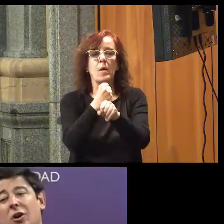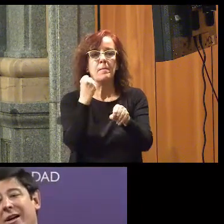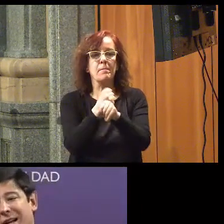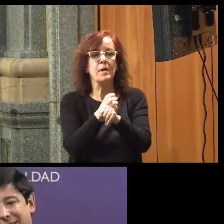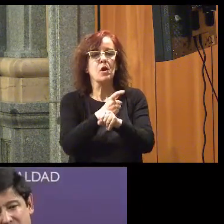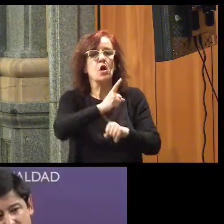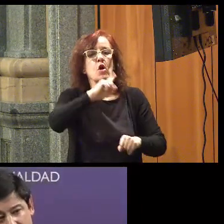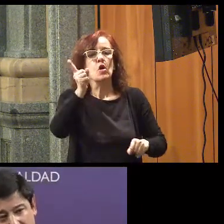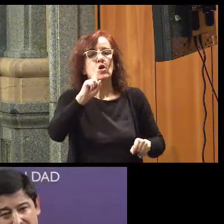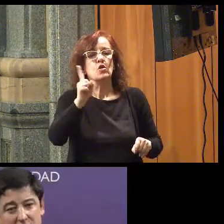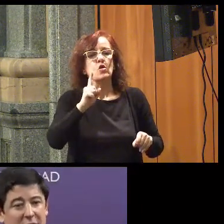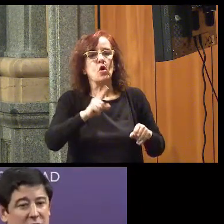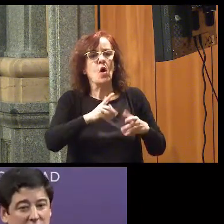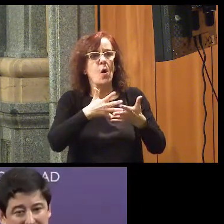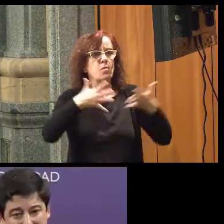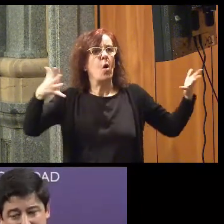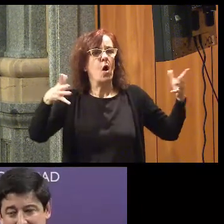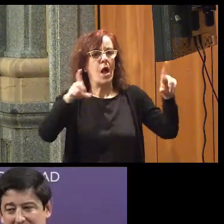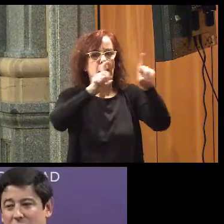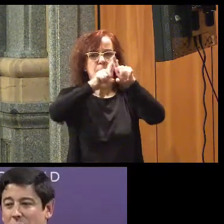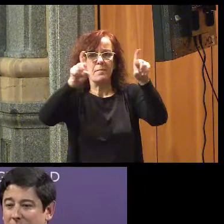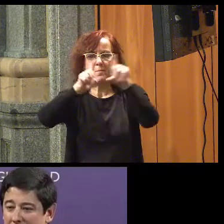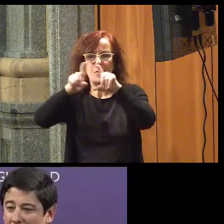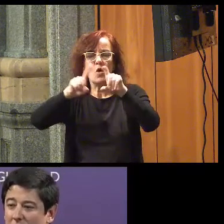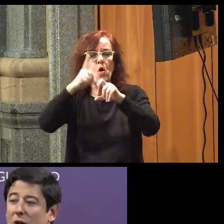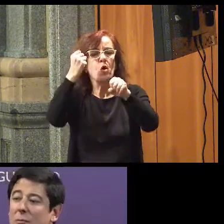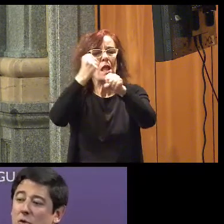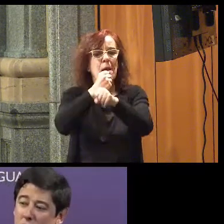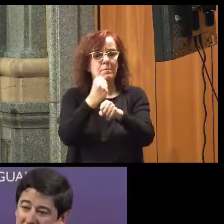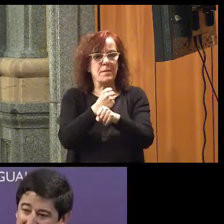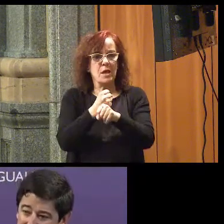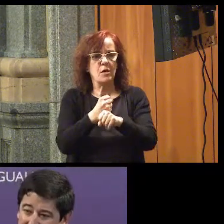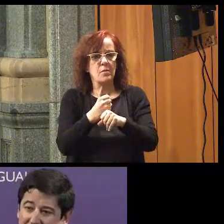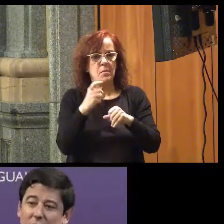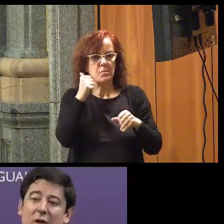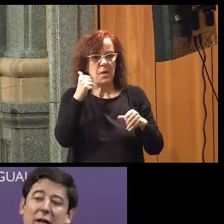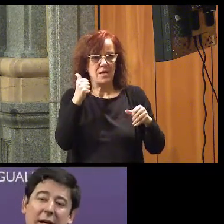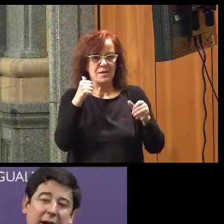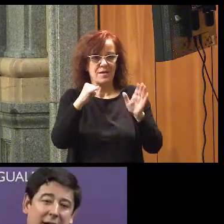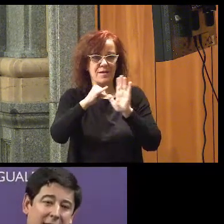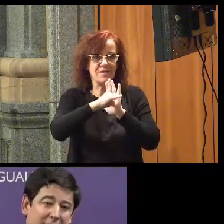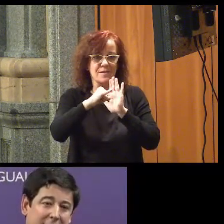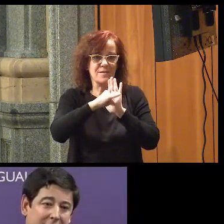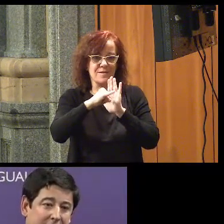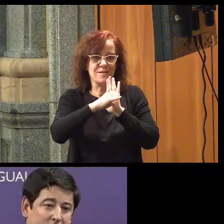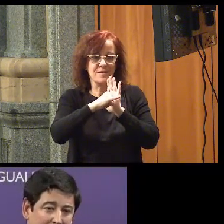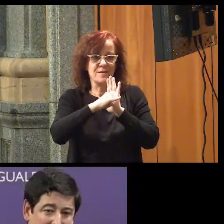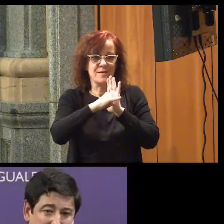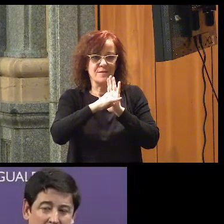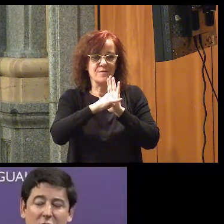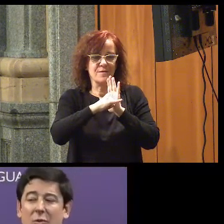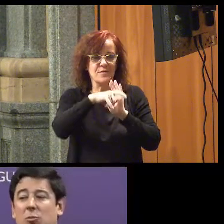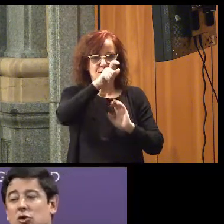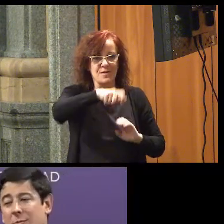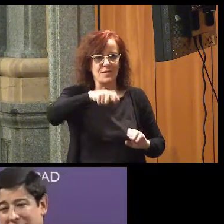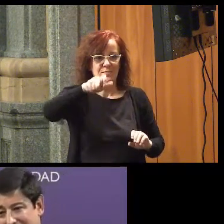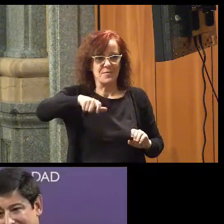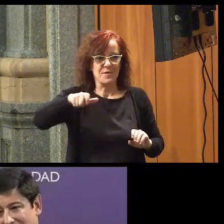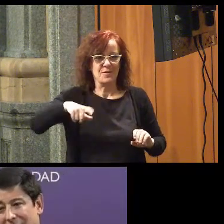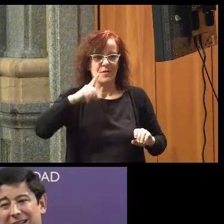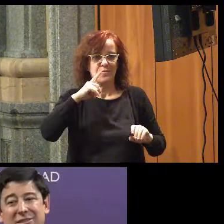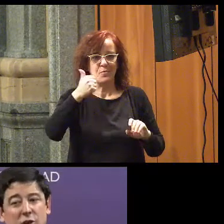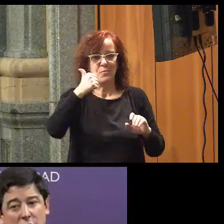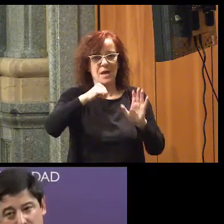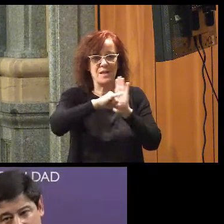no en grandes corporaciones, no en grandes empresas, sino un empleo mucho más cercano al ciudadano, mucho más